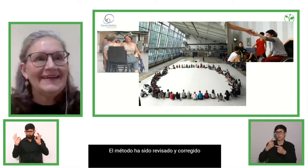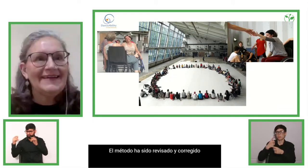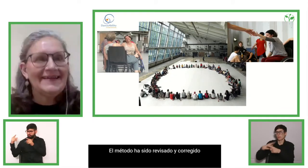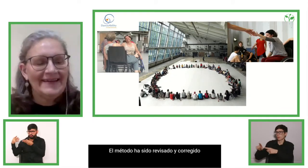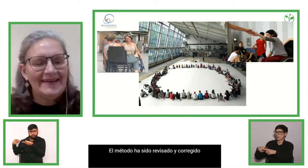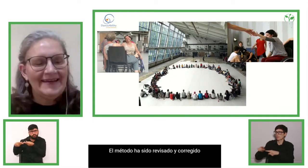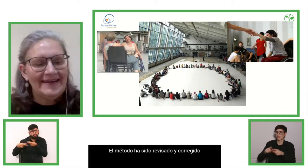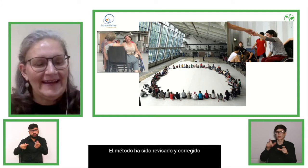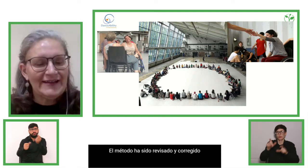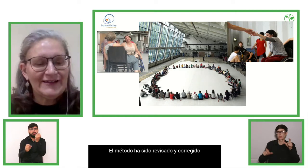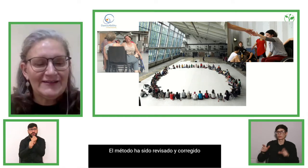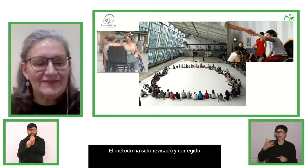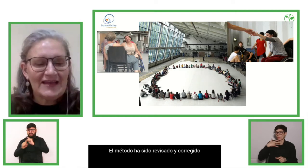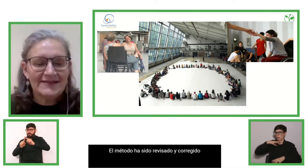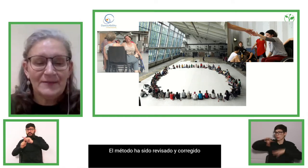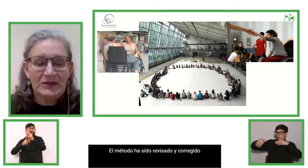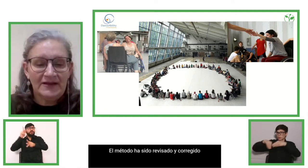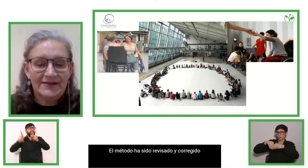Próxima.